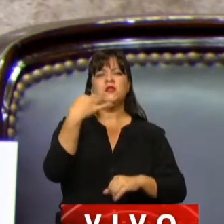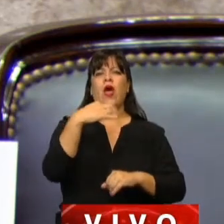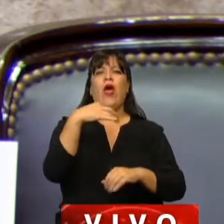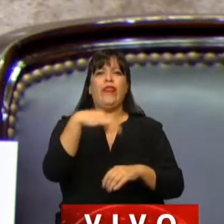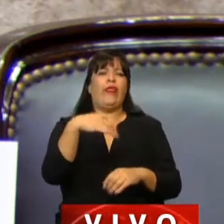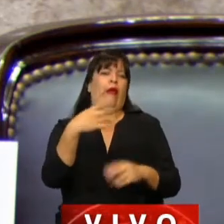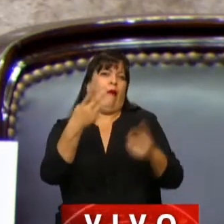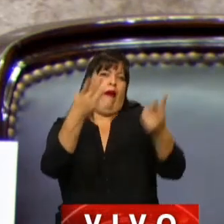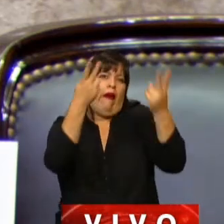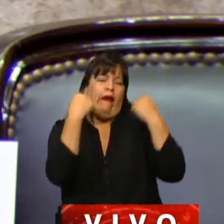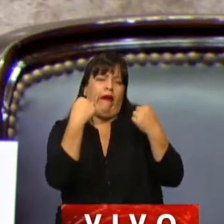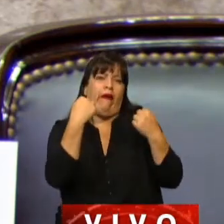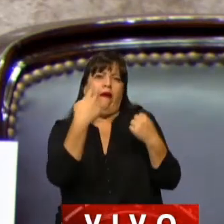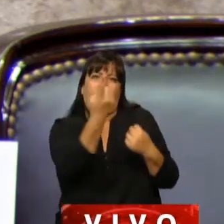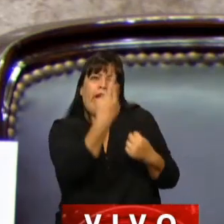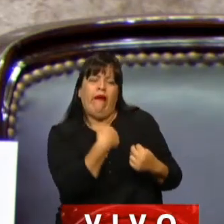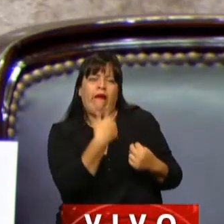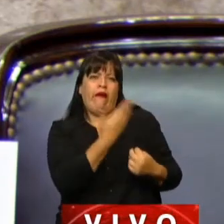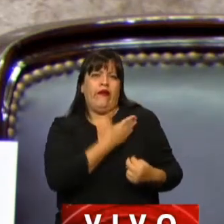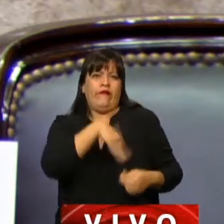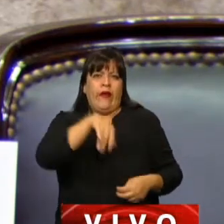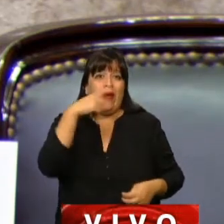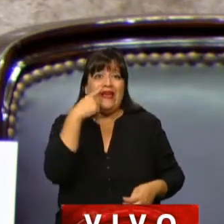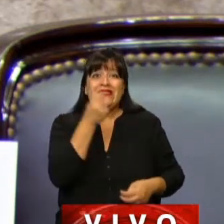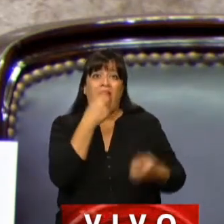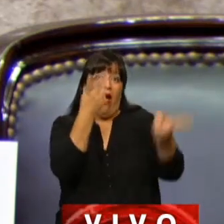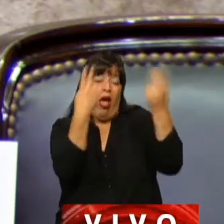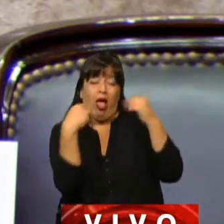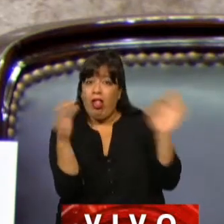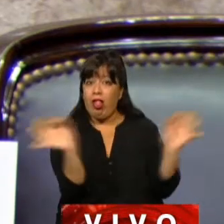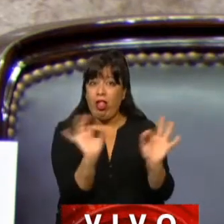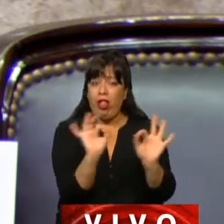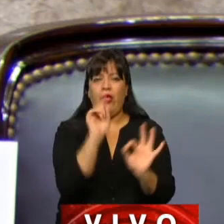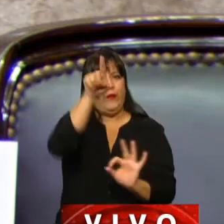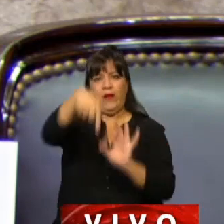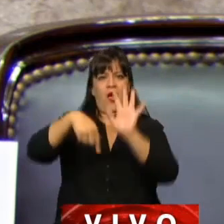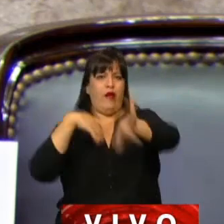al Fondo Monetario Internacional porque si no viene el caos.